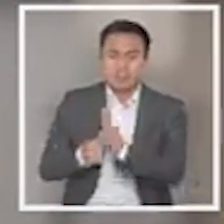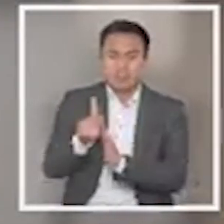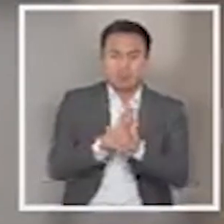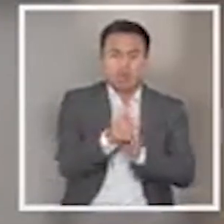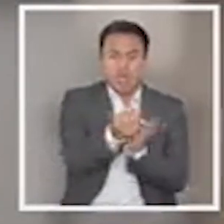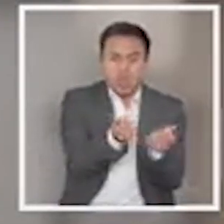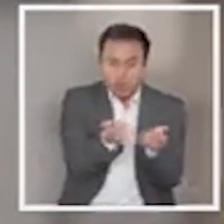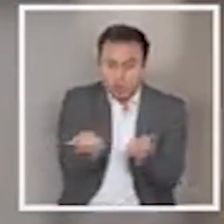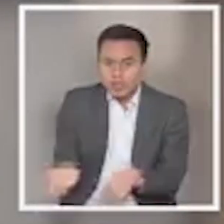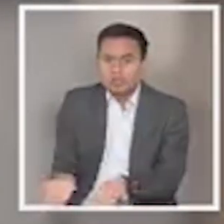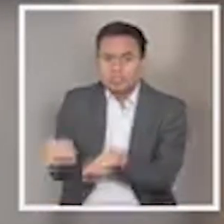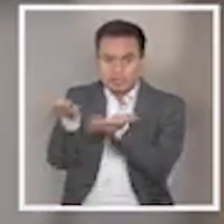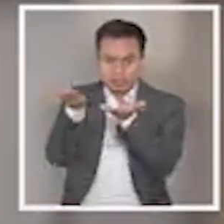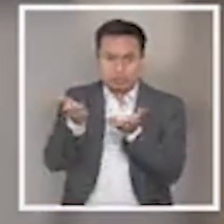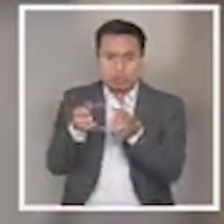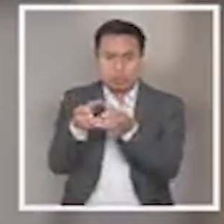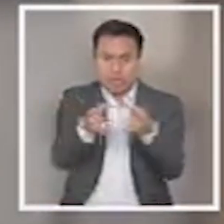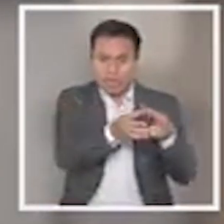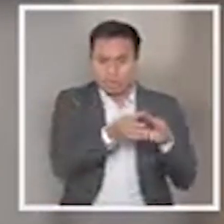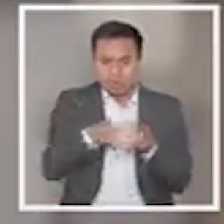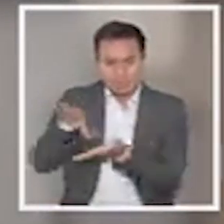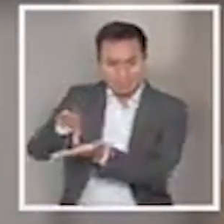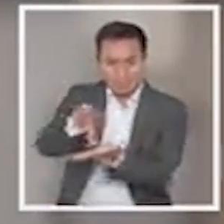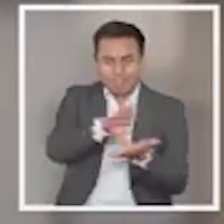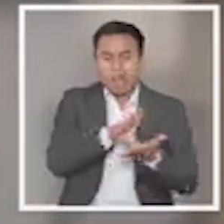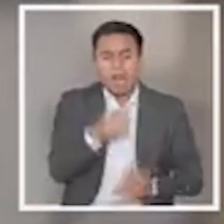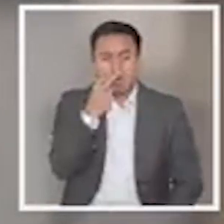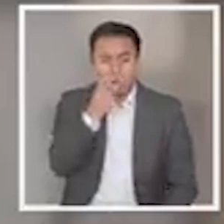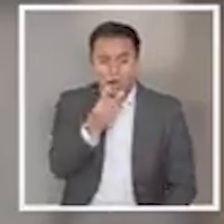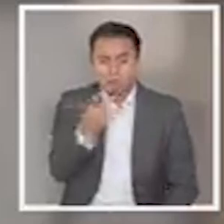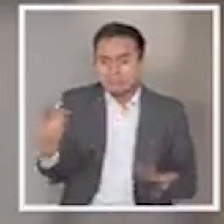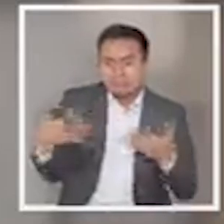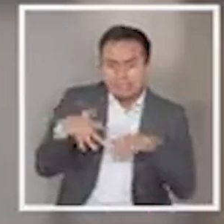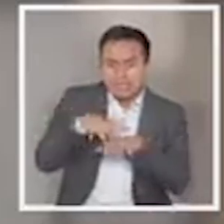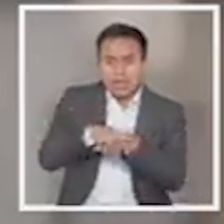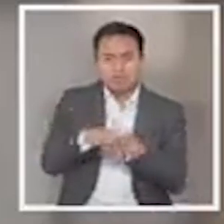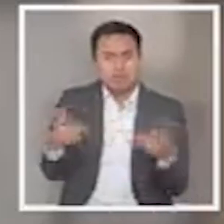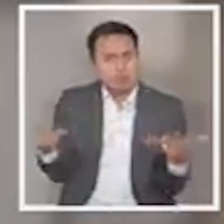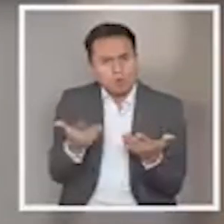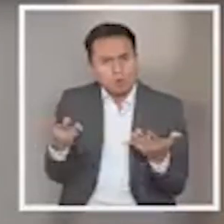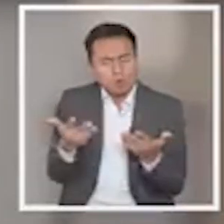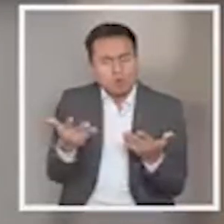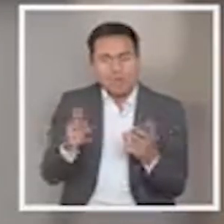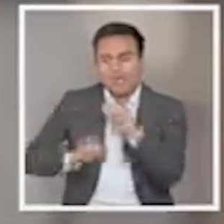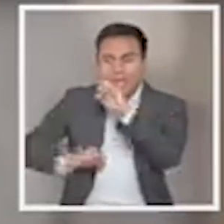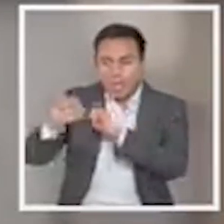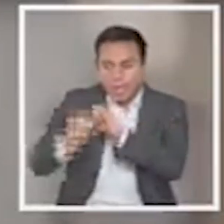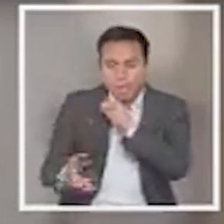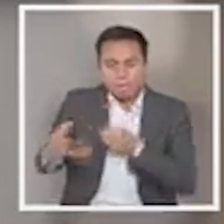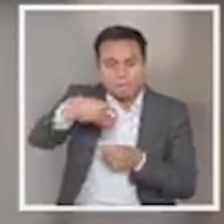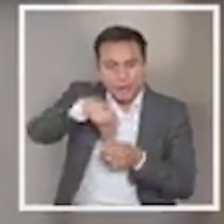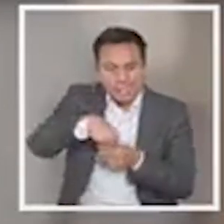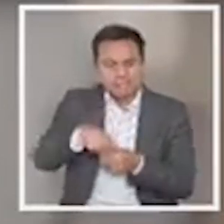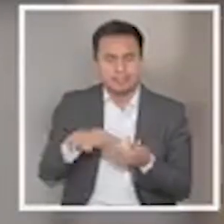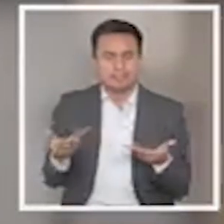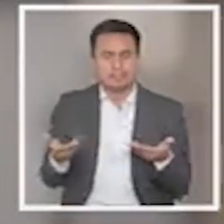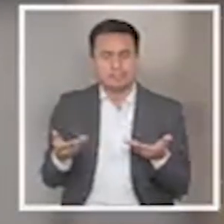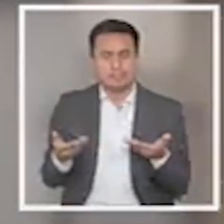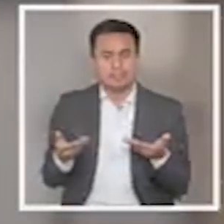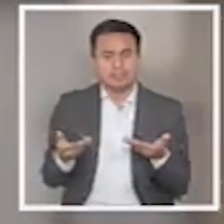desarrollo económico de nuestros pueblos, donde veamos cómo integramos a las empresas